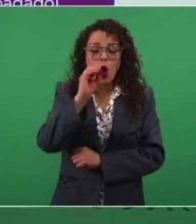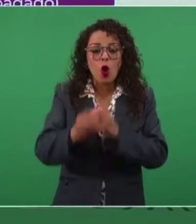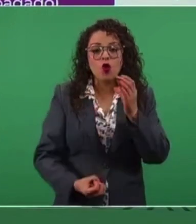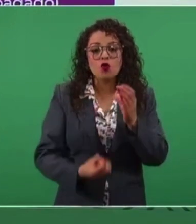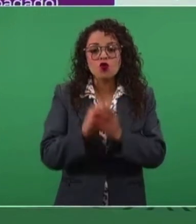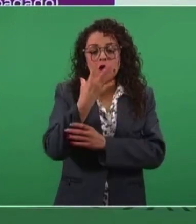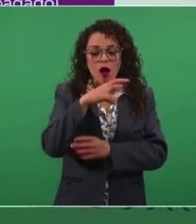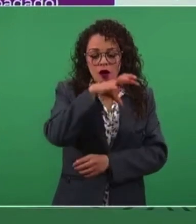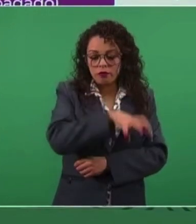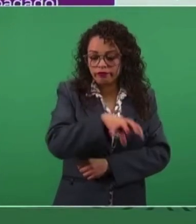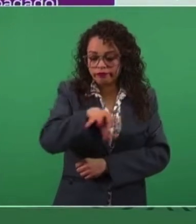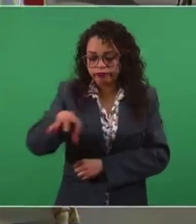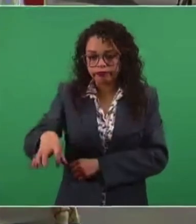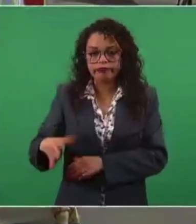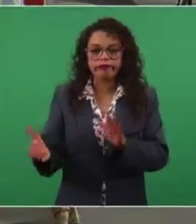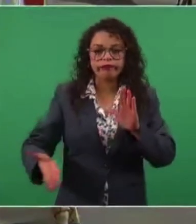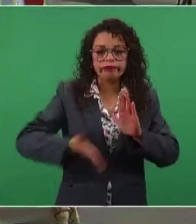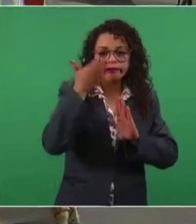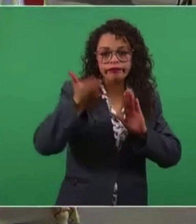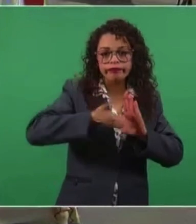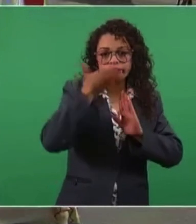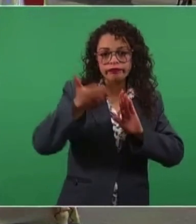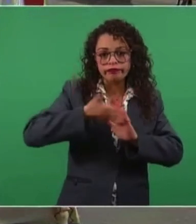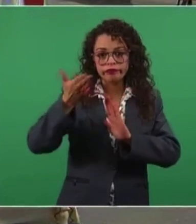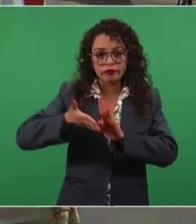instruyó el presidente de la República?